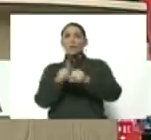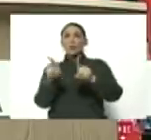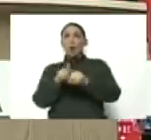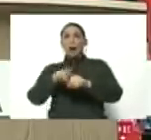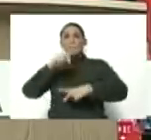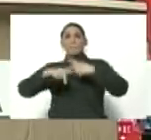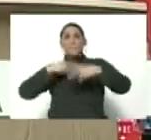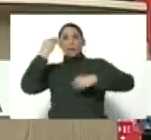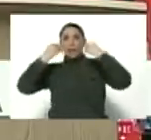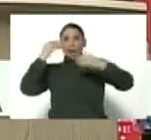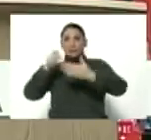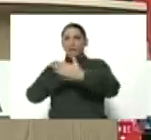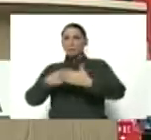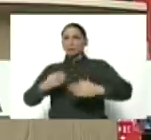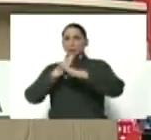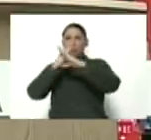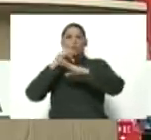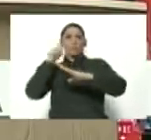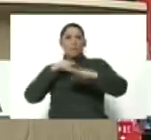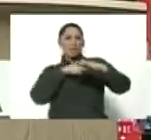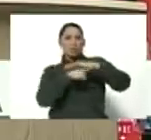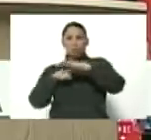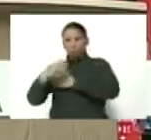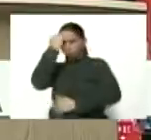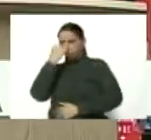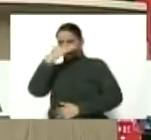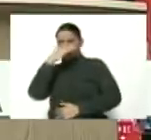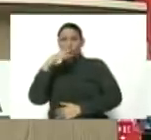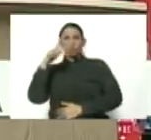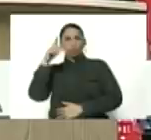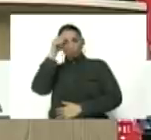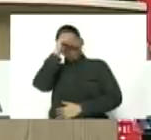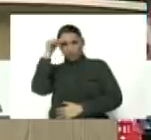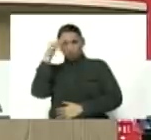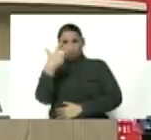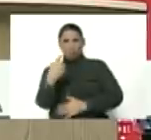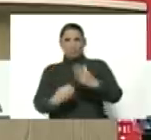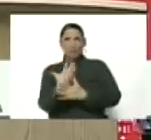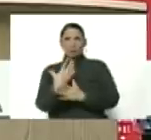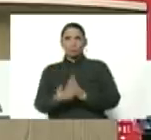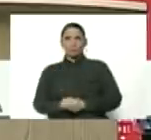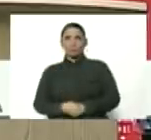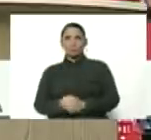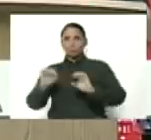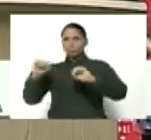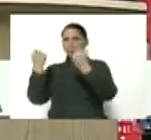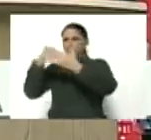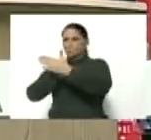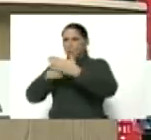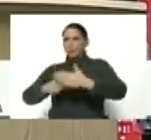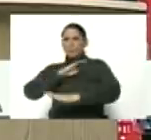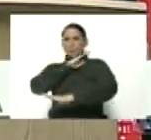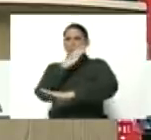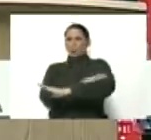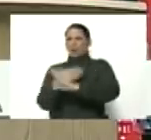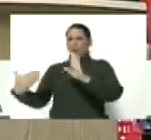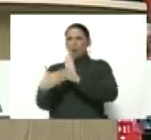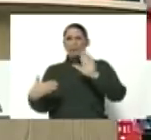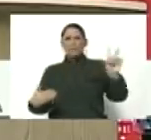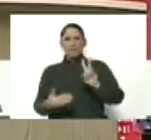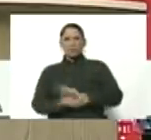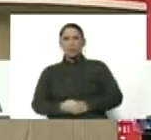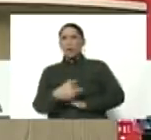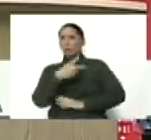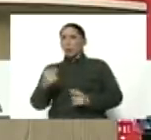sanciones y la incursión terrorista del domingo 3 de mayo. El bloqueo brutal contra Venezuela, el